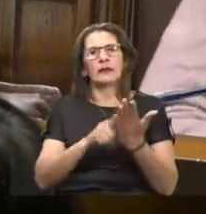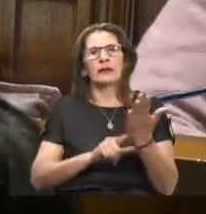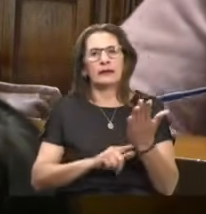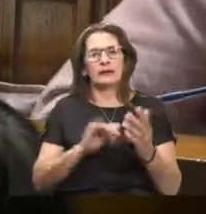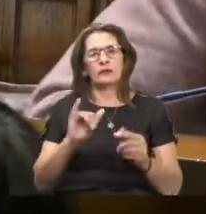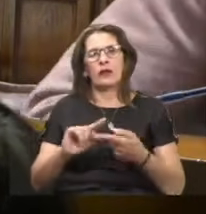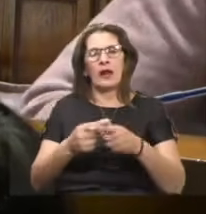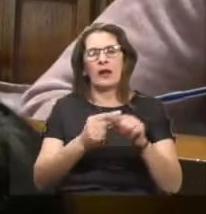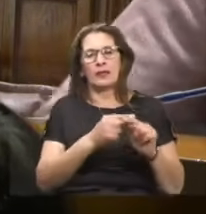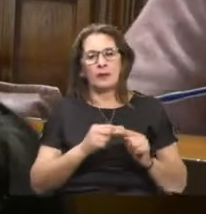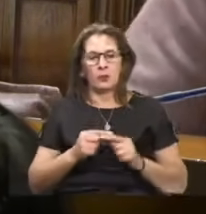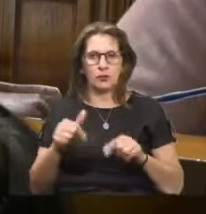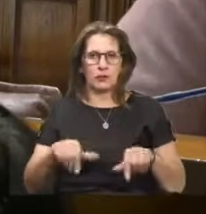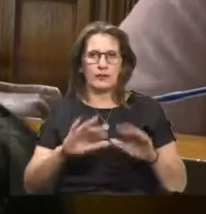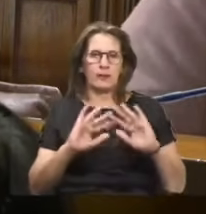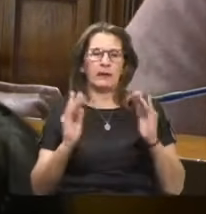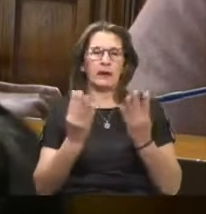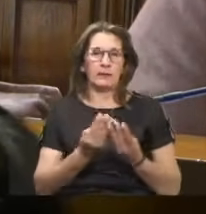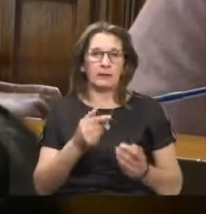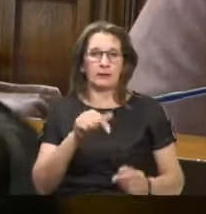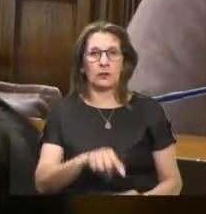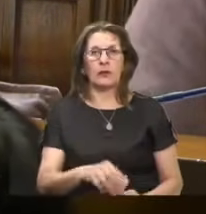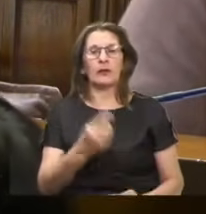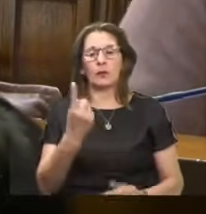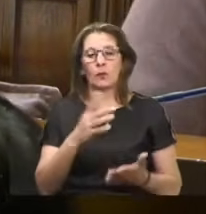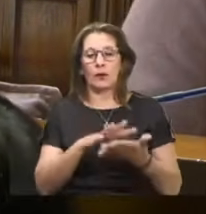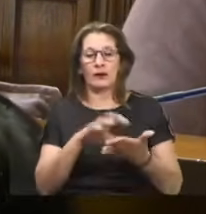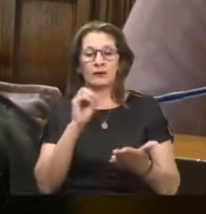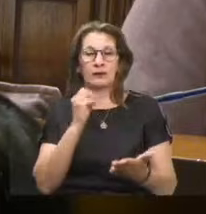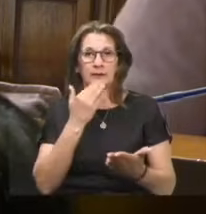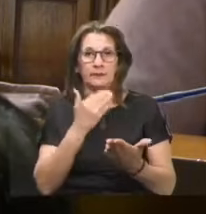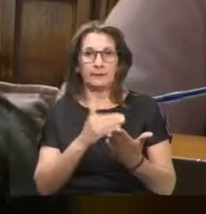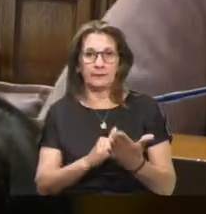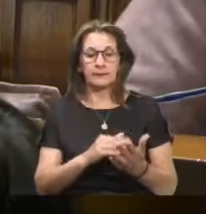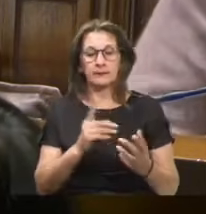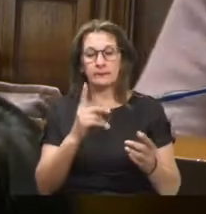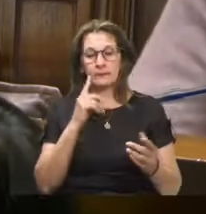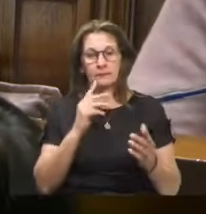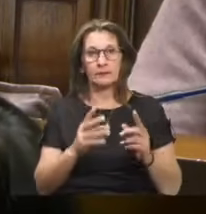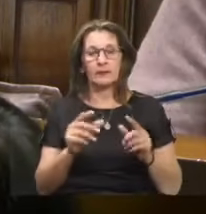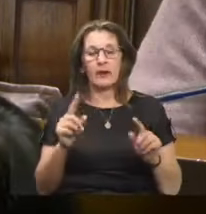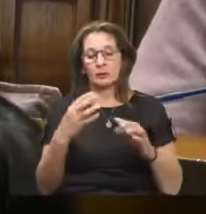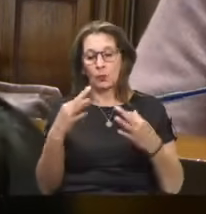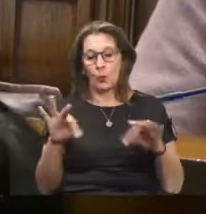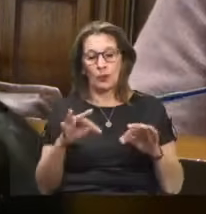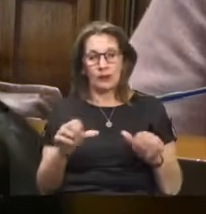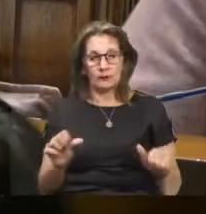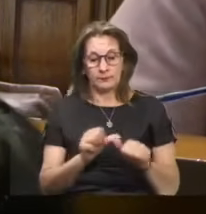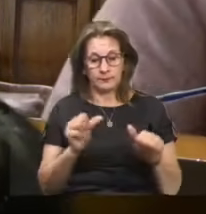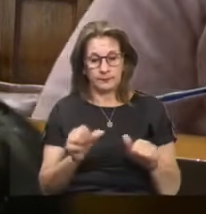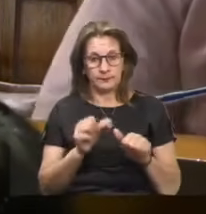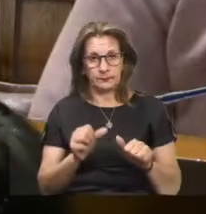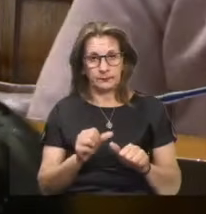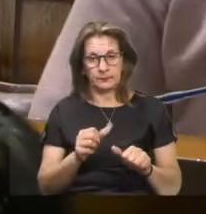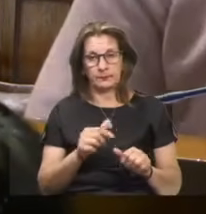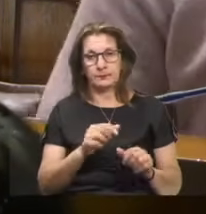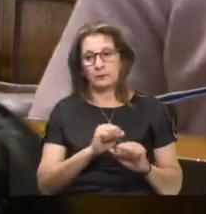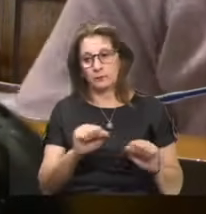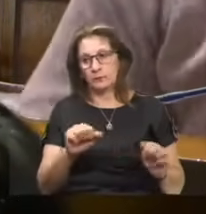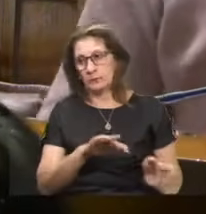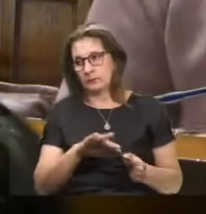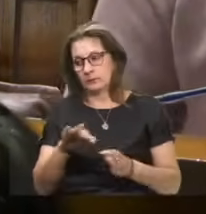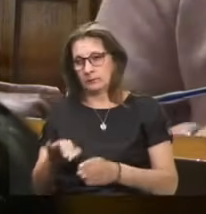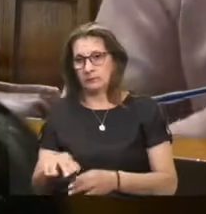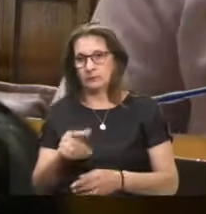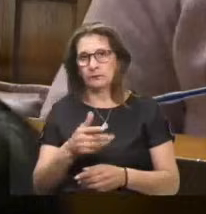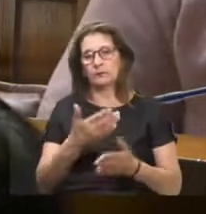parlamentaria. De concluir en una interpretación literal, las únicas funciones que podrían quedar excluidas son las